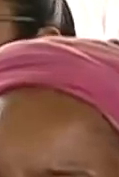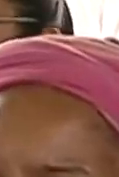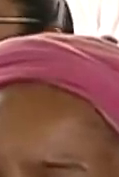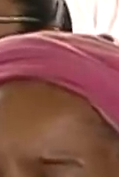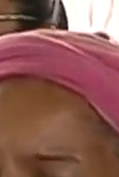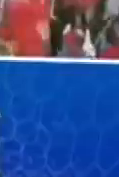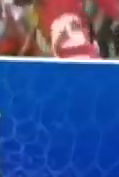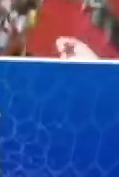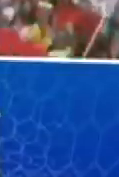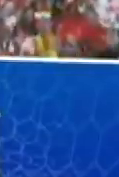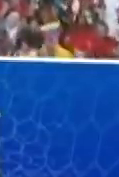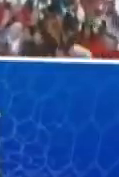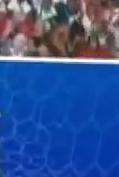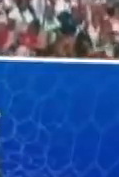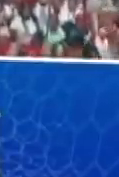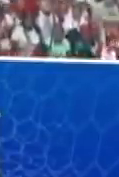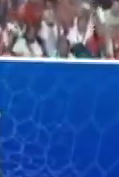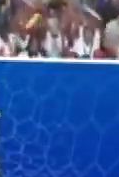llueva,